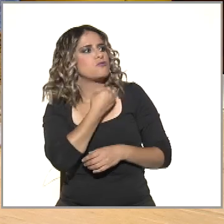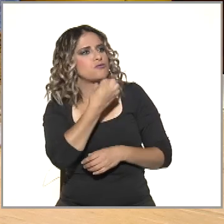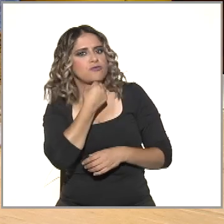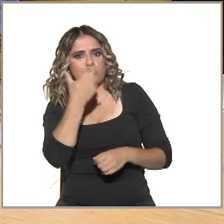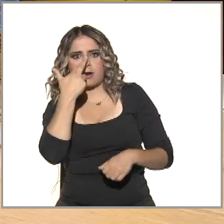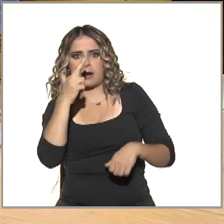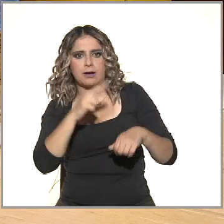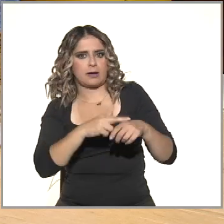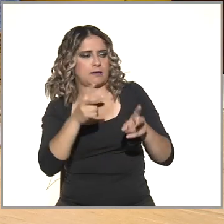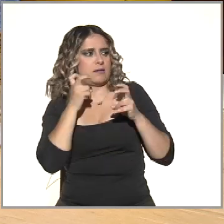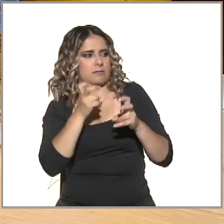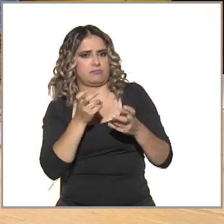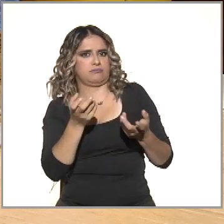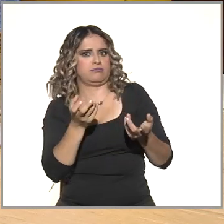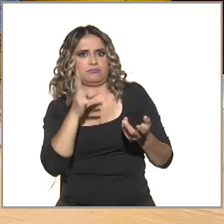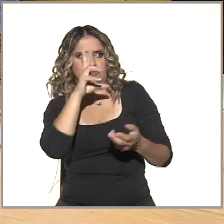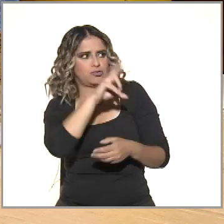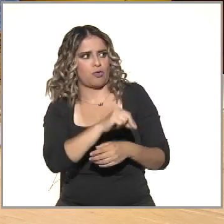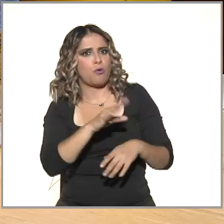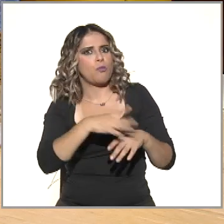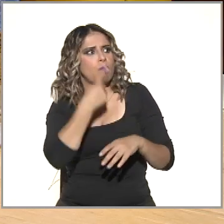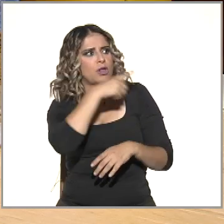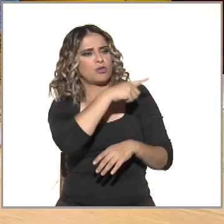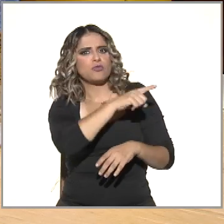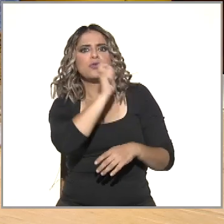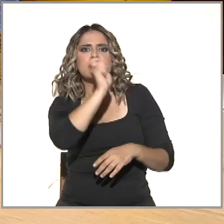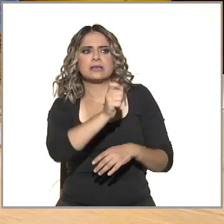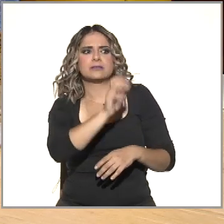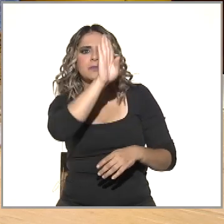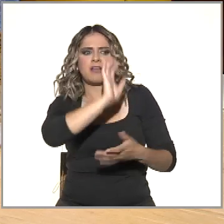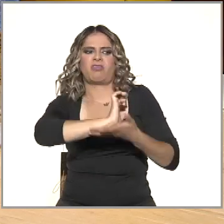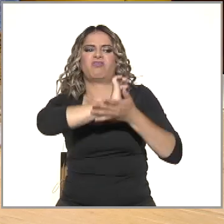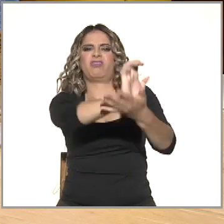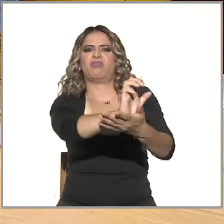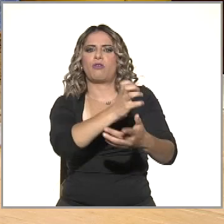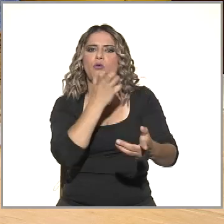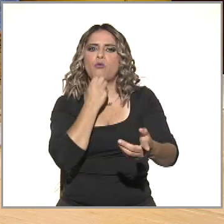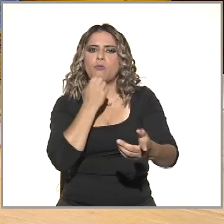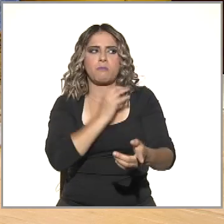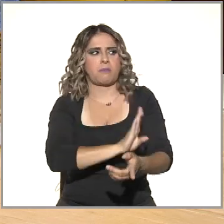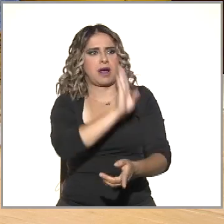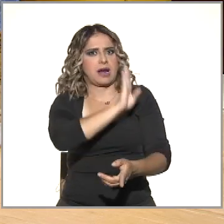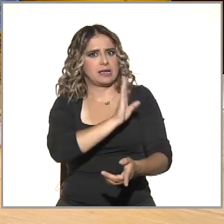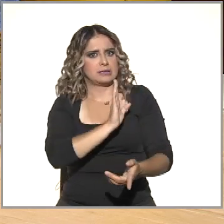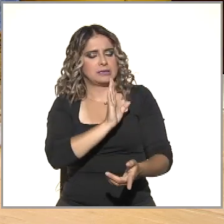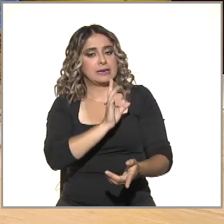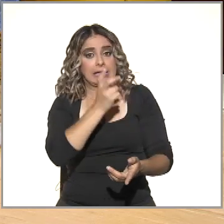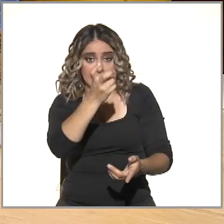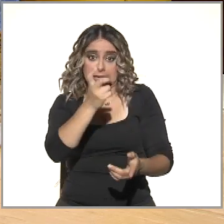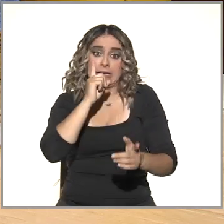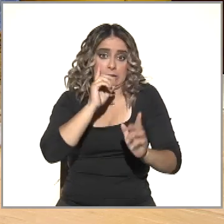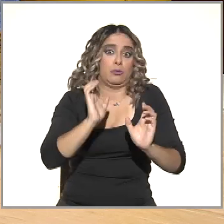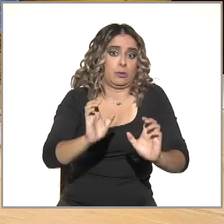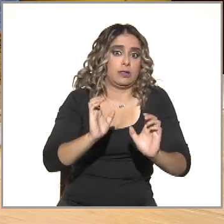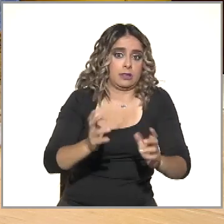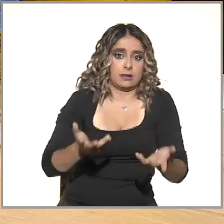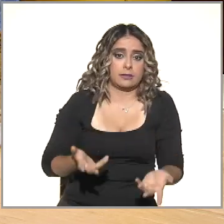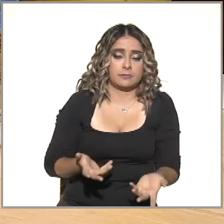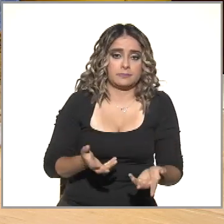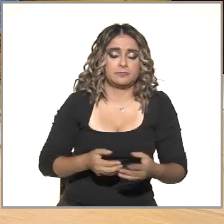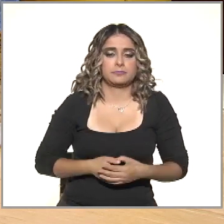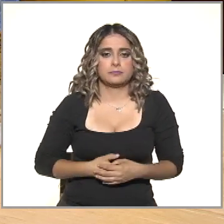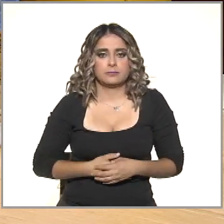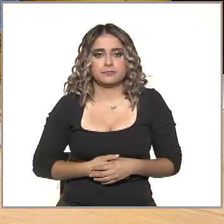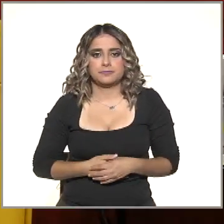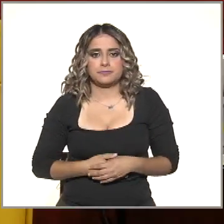porque de refilón estás alimentando el antisemitismo. Hay que tener cuidado, ¿no? Claro.